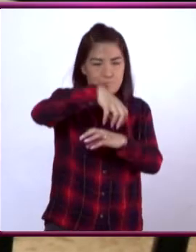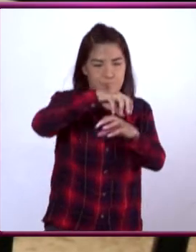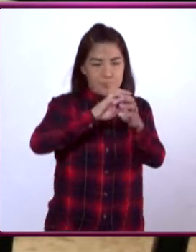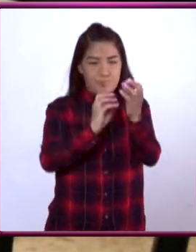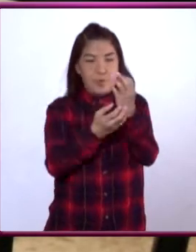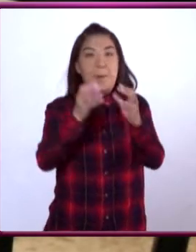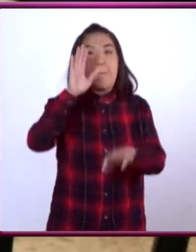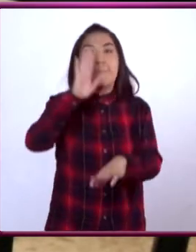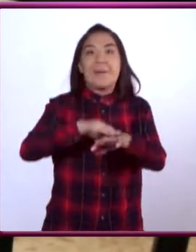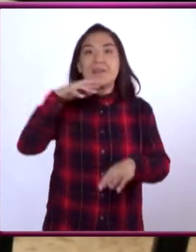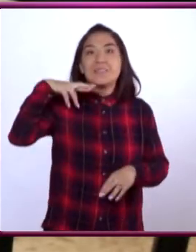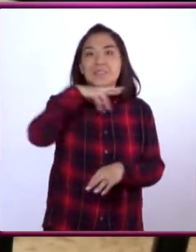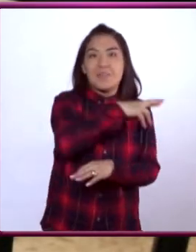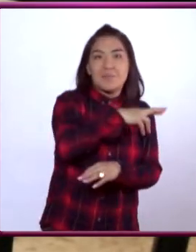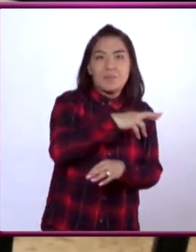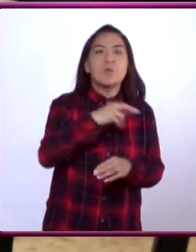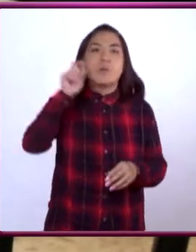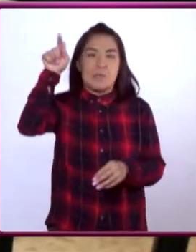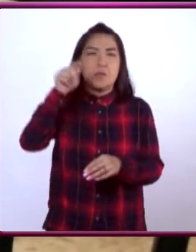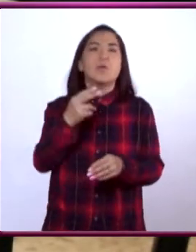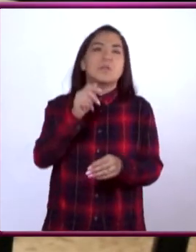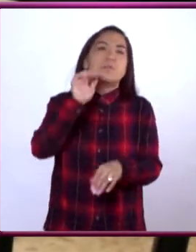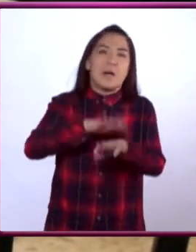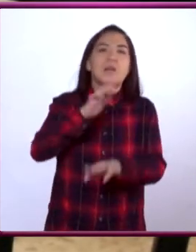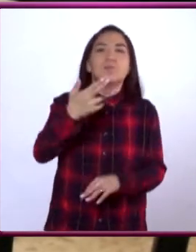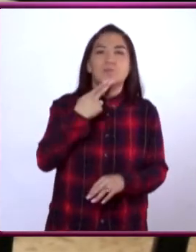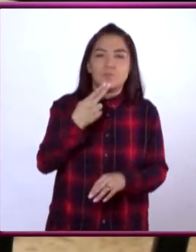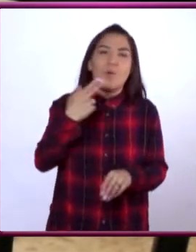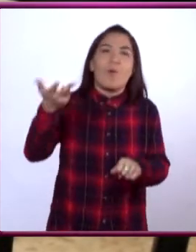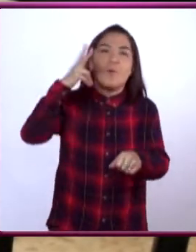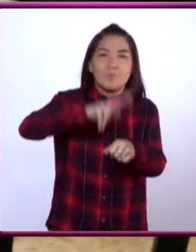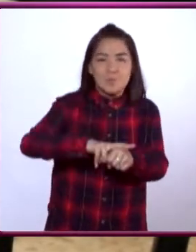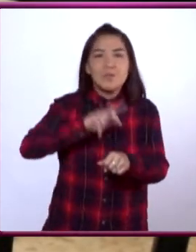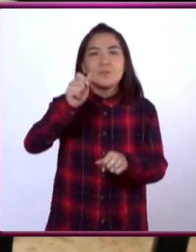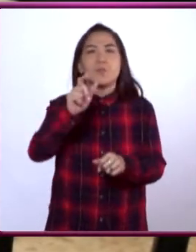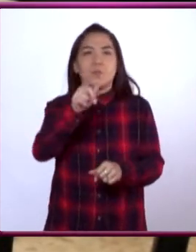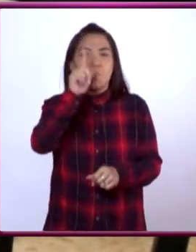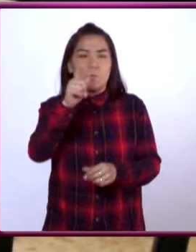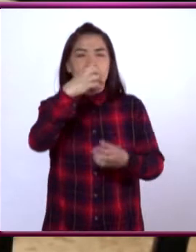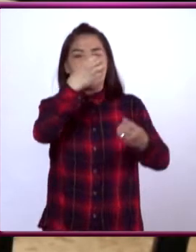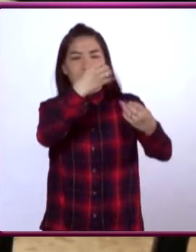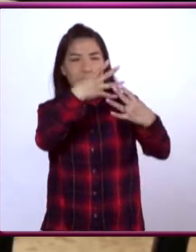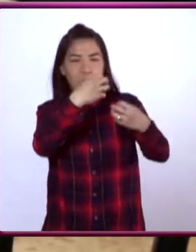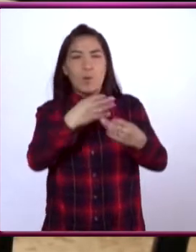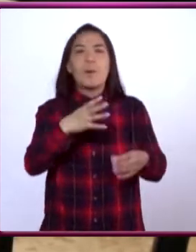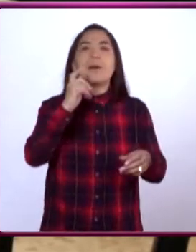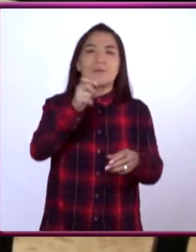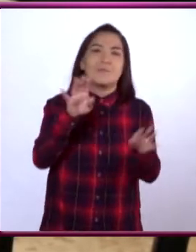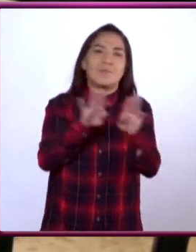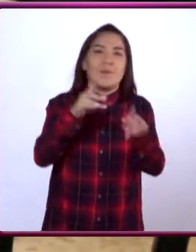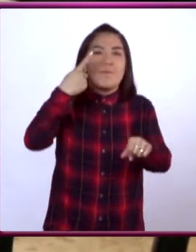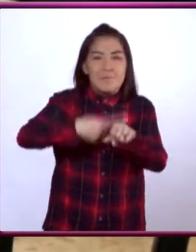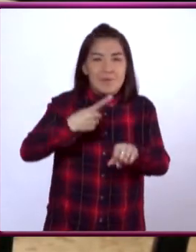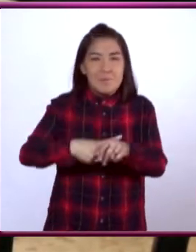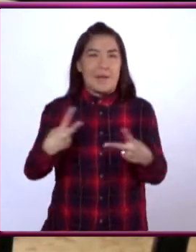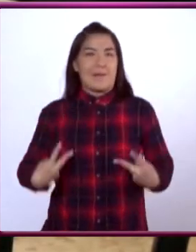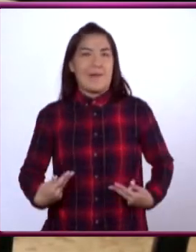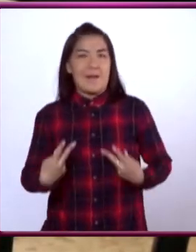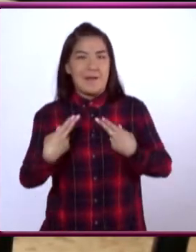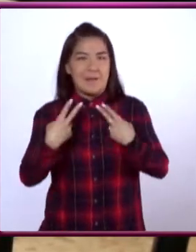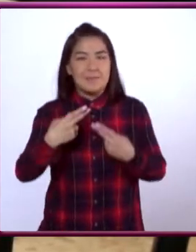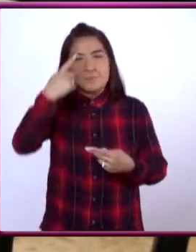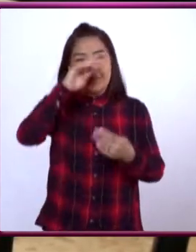también aceleradores de partículas que se usan en hospitales para irradiación, para combatir enfermedades como el cáncer.